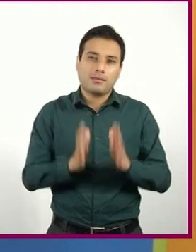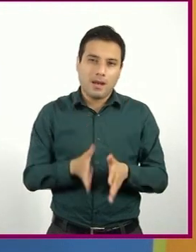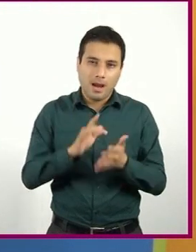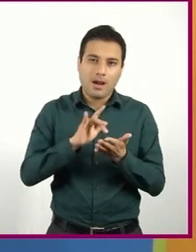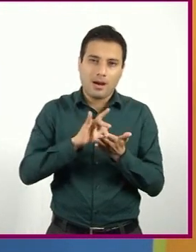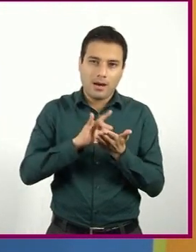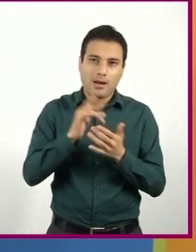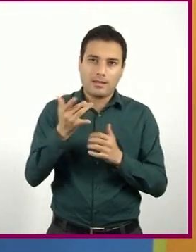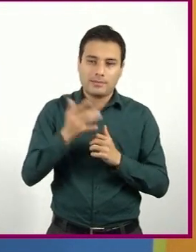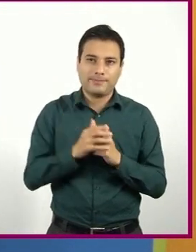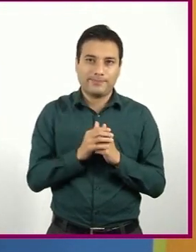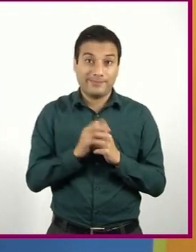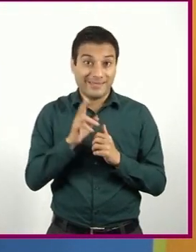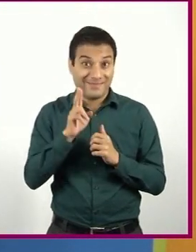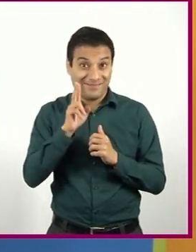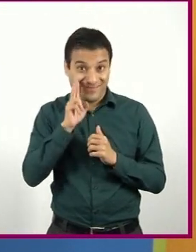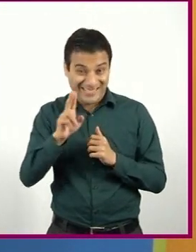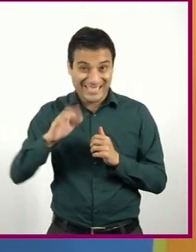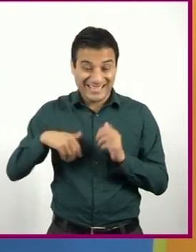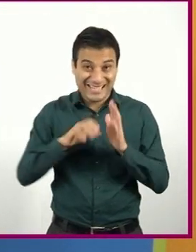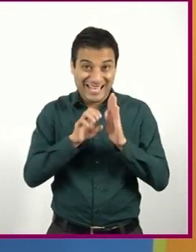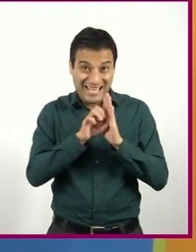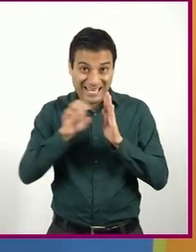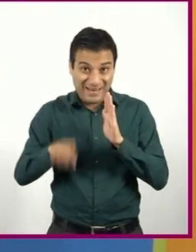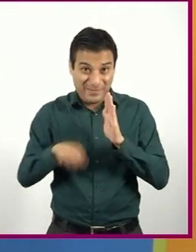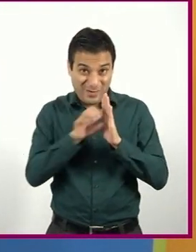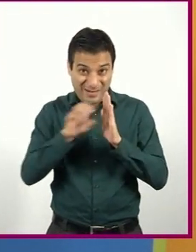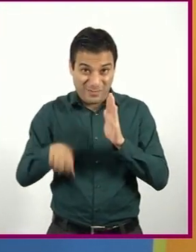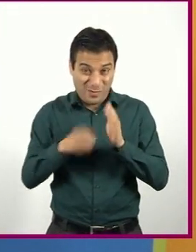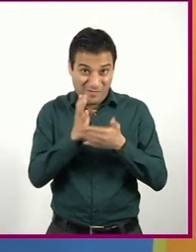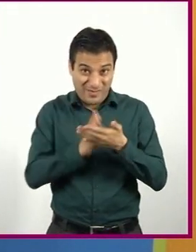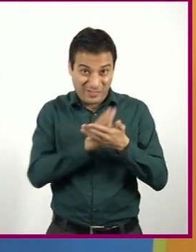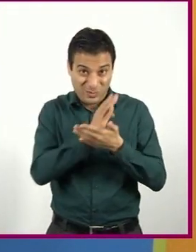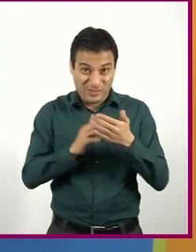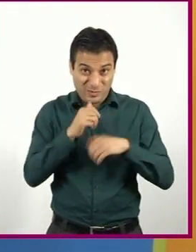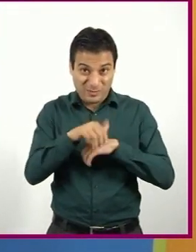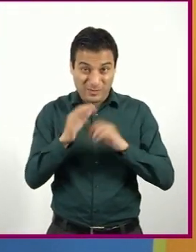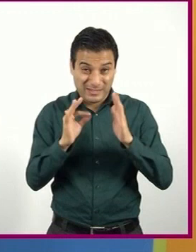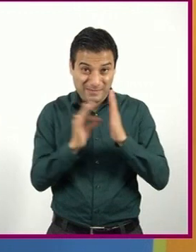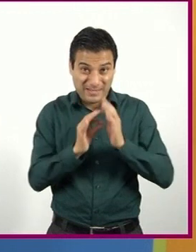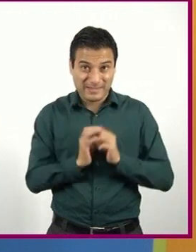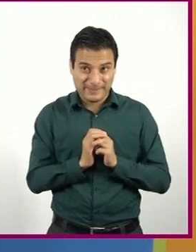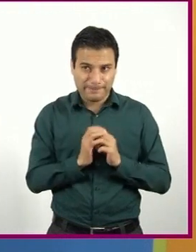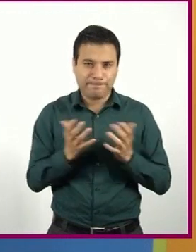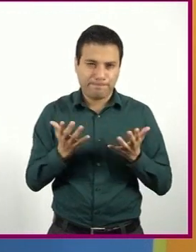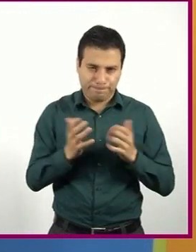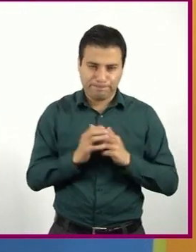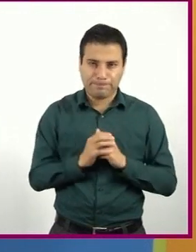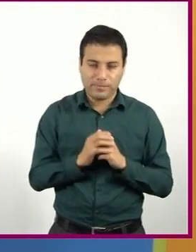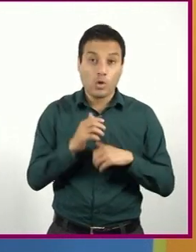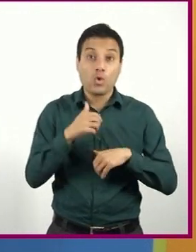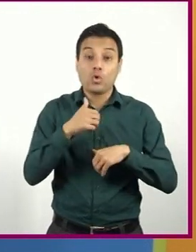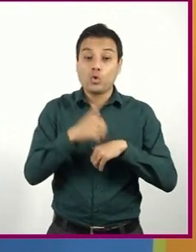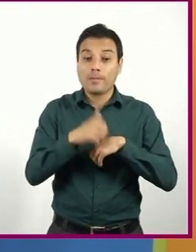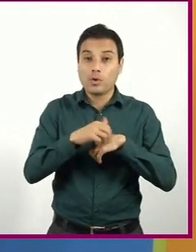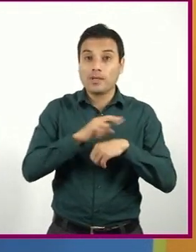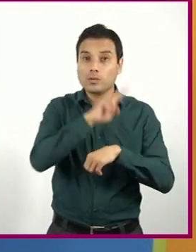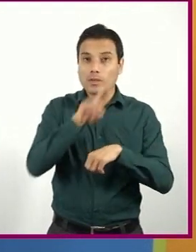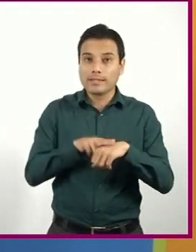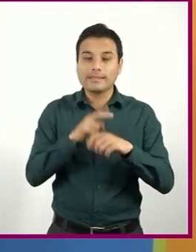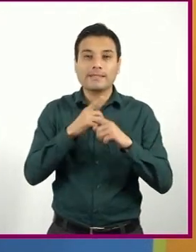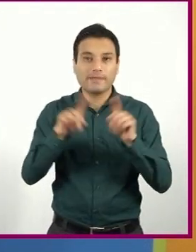Como observamos en los ejemplos anteriores de fracciones y decimales, en ellos, a diferencia de los naturales,